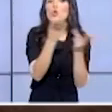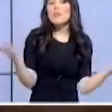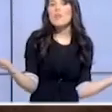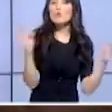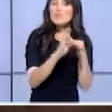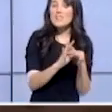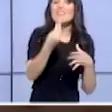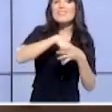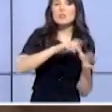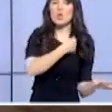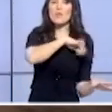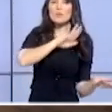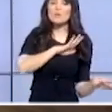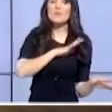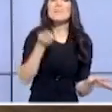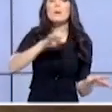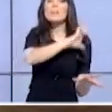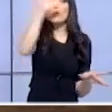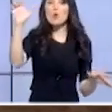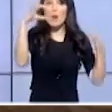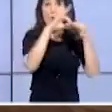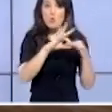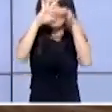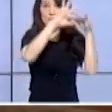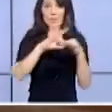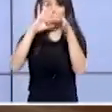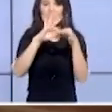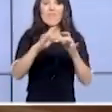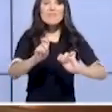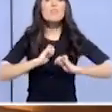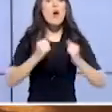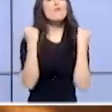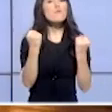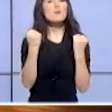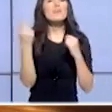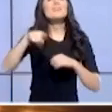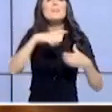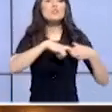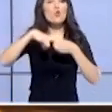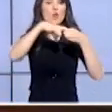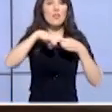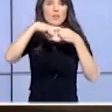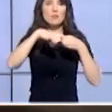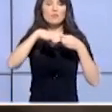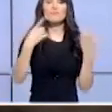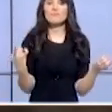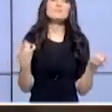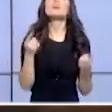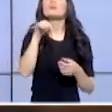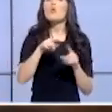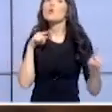sociedad unida dentro de una esp y una Europa unidas nos hará más fuertes y más